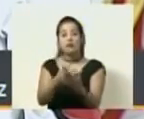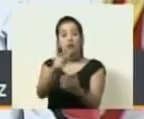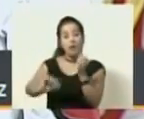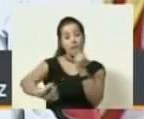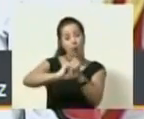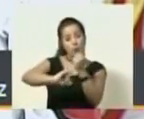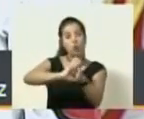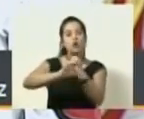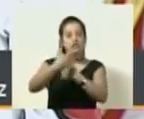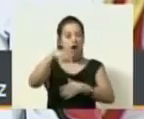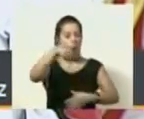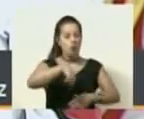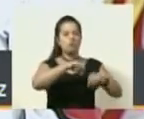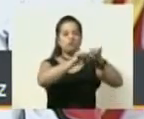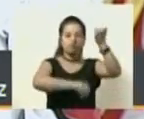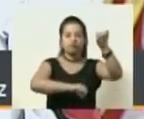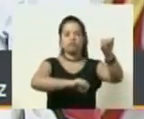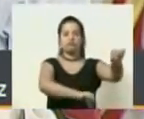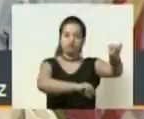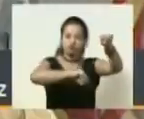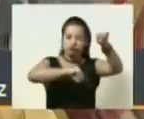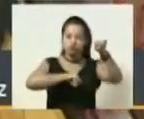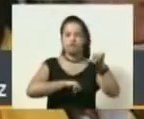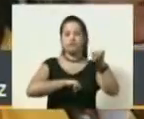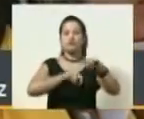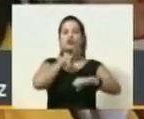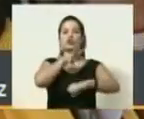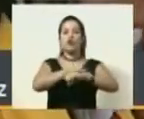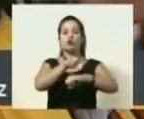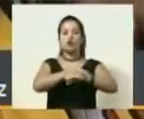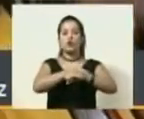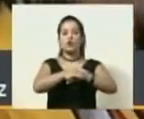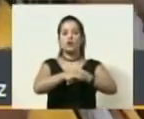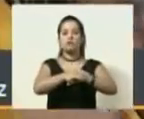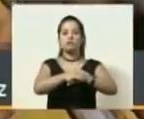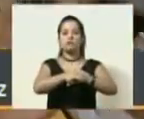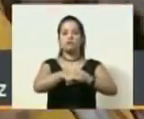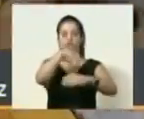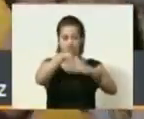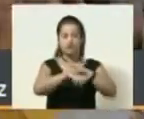título como médica integral comunitaria.